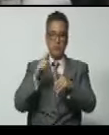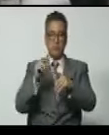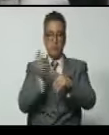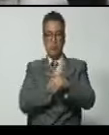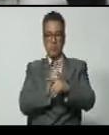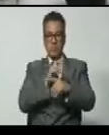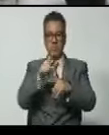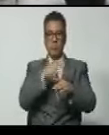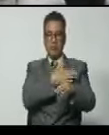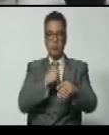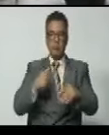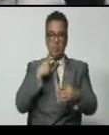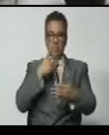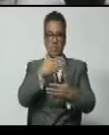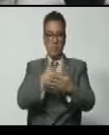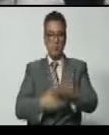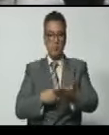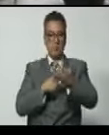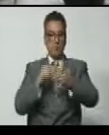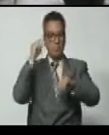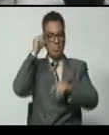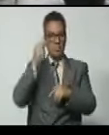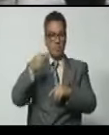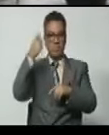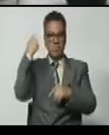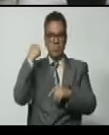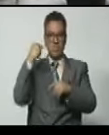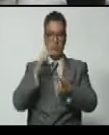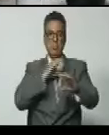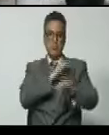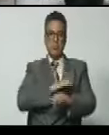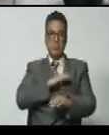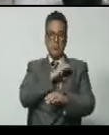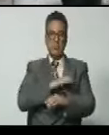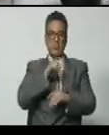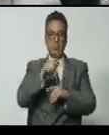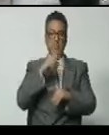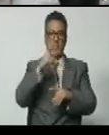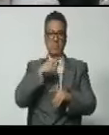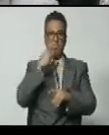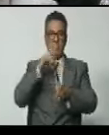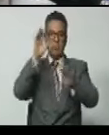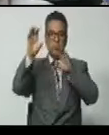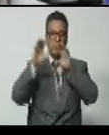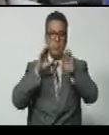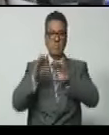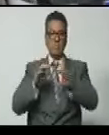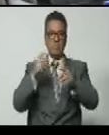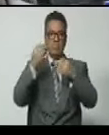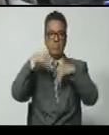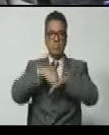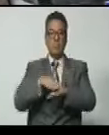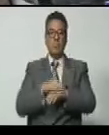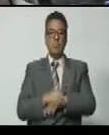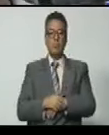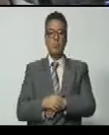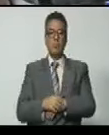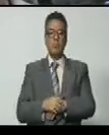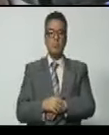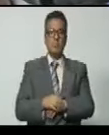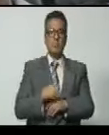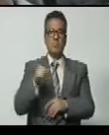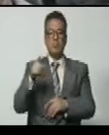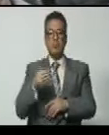rápidamente, queremos informar que ayer en la reunión de la Comisión de Política Exterior, Soberanía e Integración,